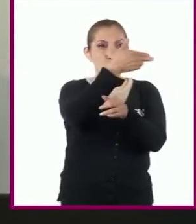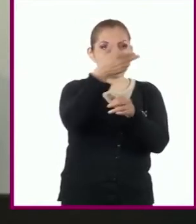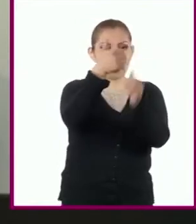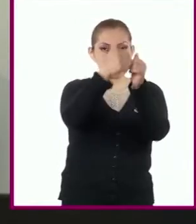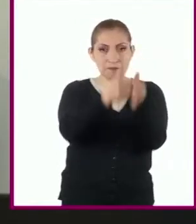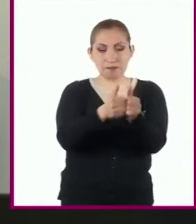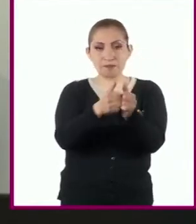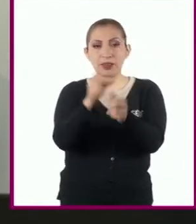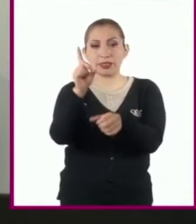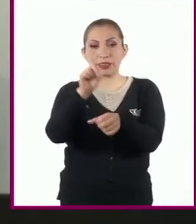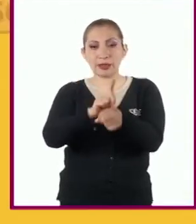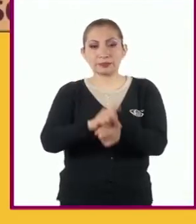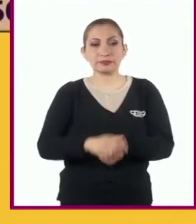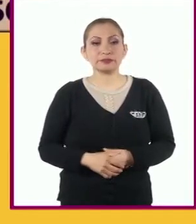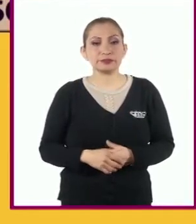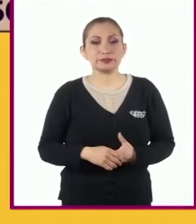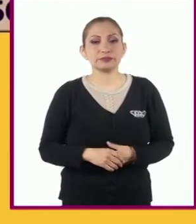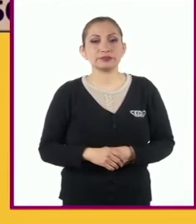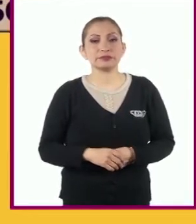hospedaje-días.